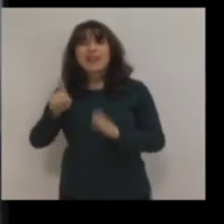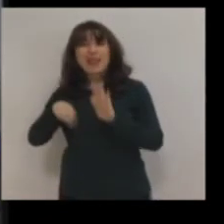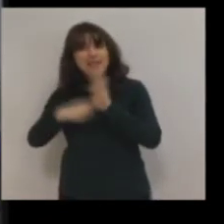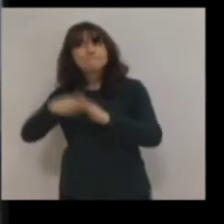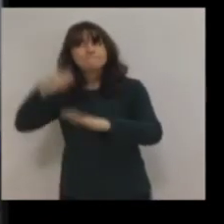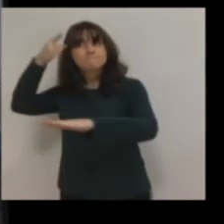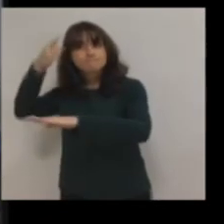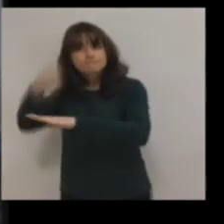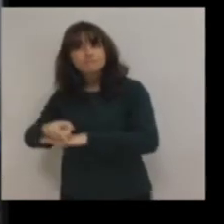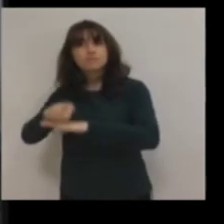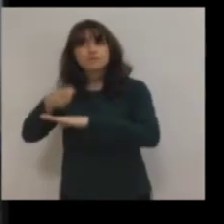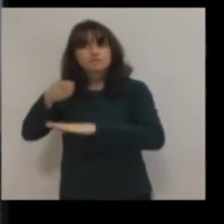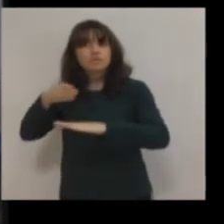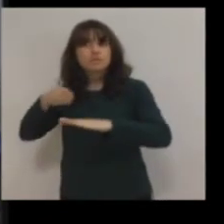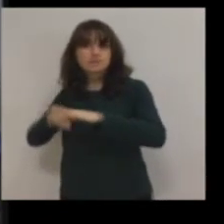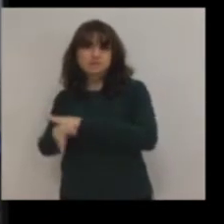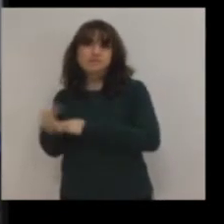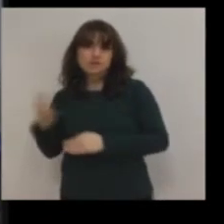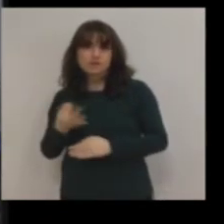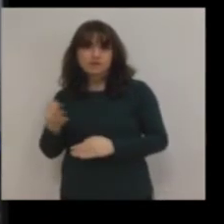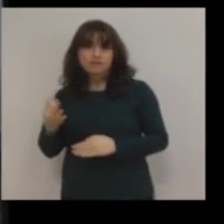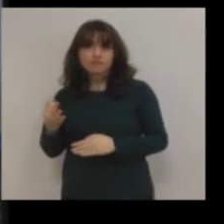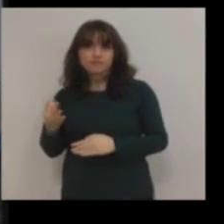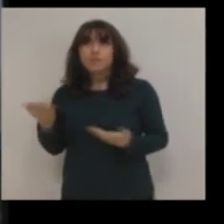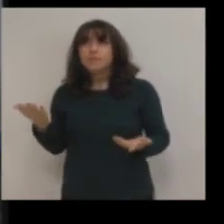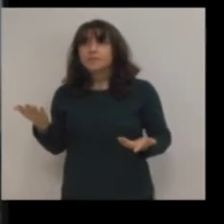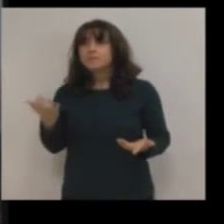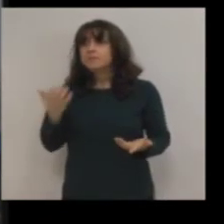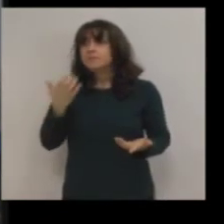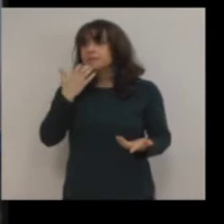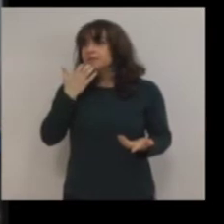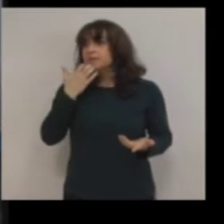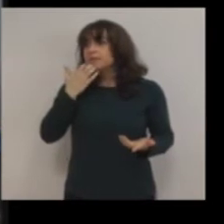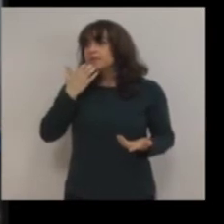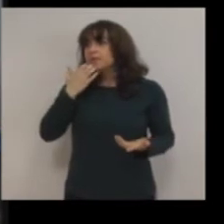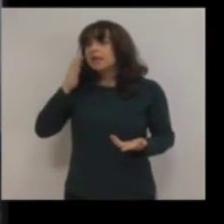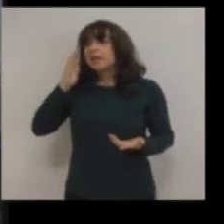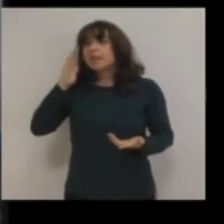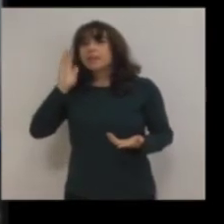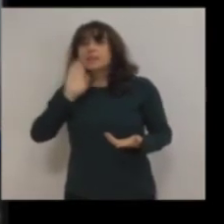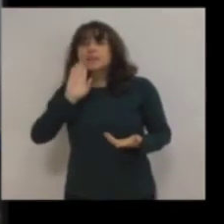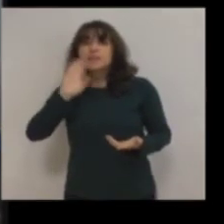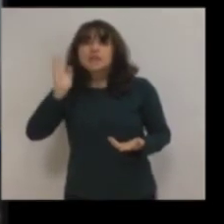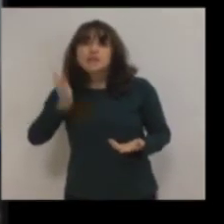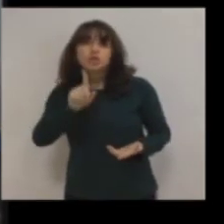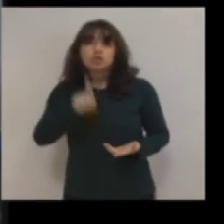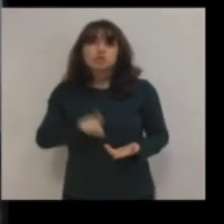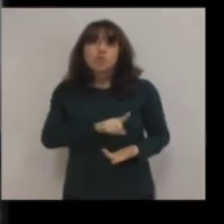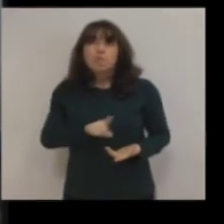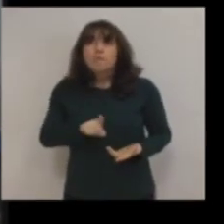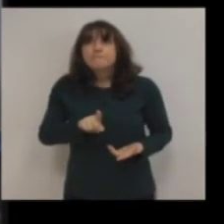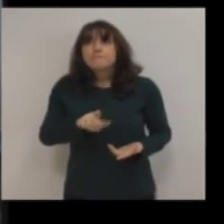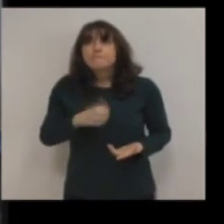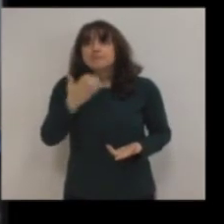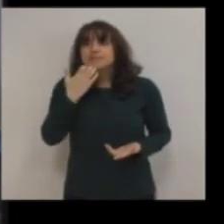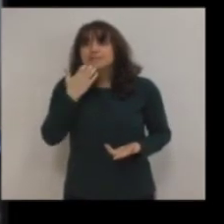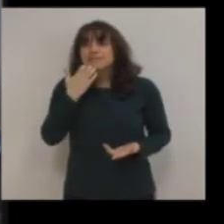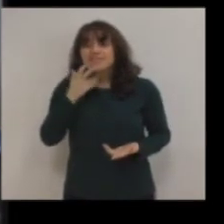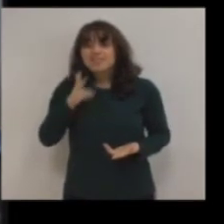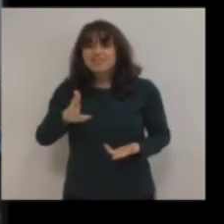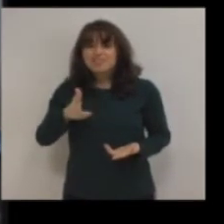a que eso sea accesible. Y hombre, si es delito o no es delito, pues si una vulneración de